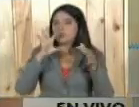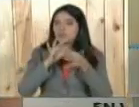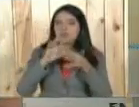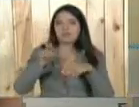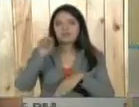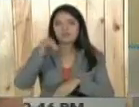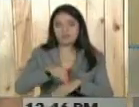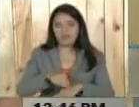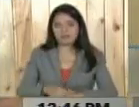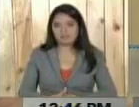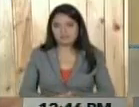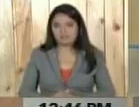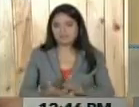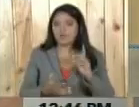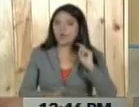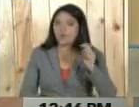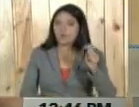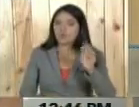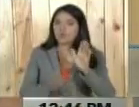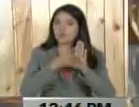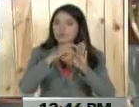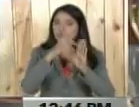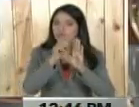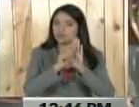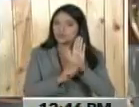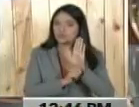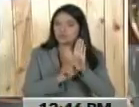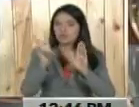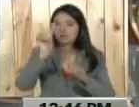nacional, nuestra Constitución de la República Bolivariana